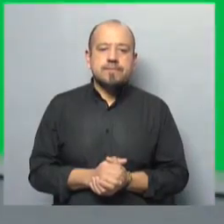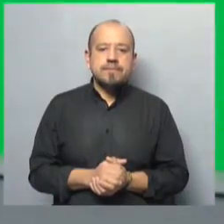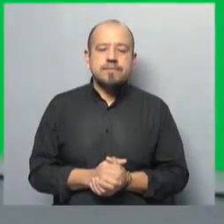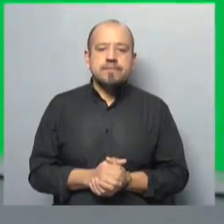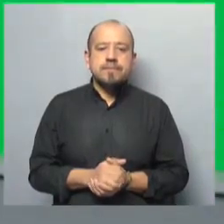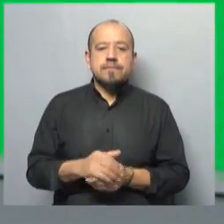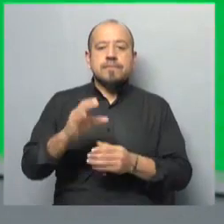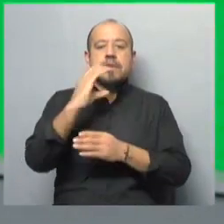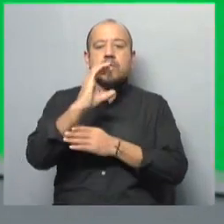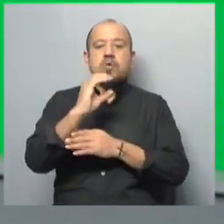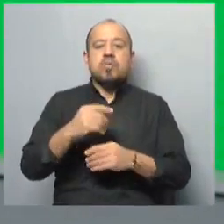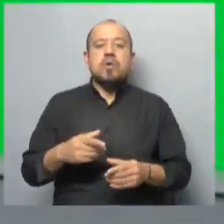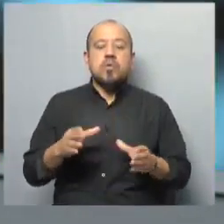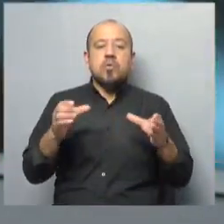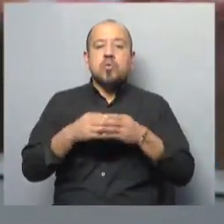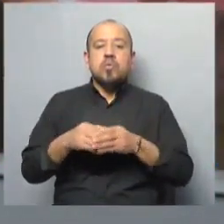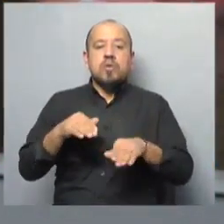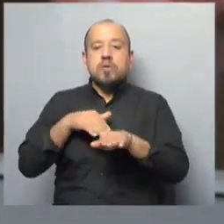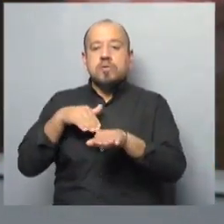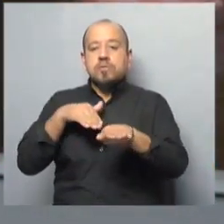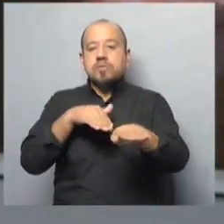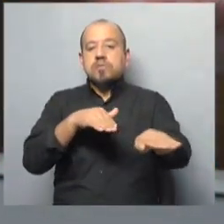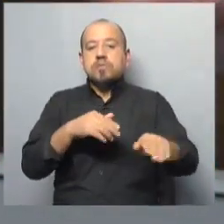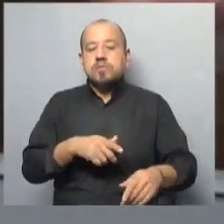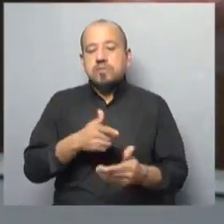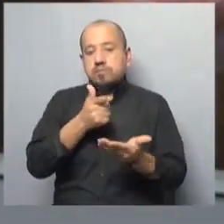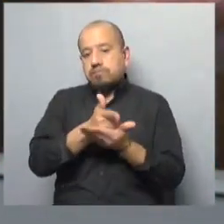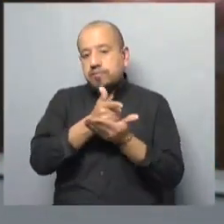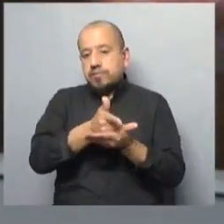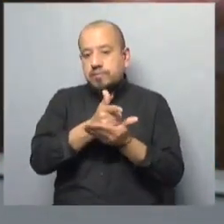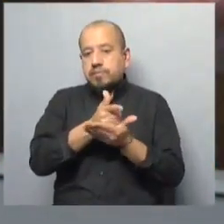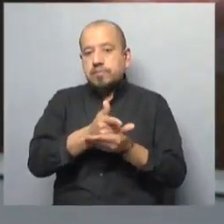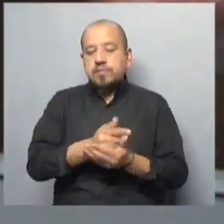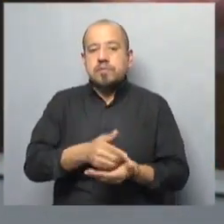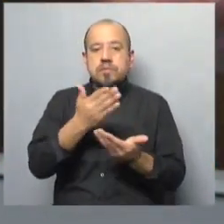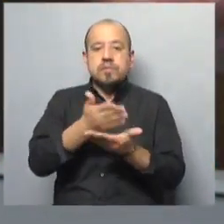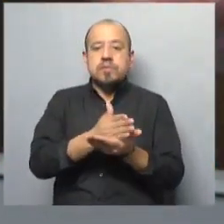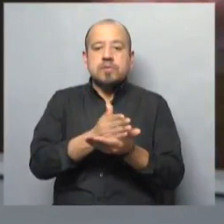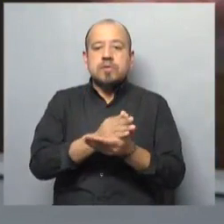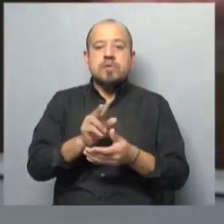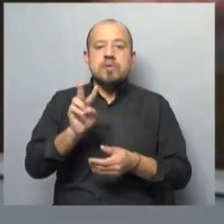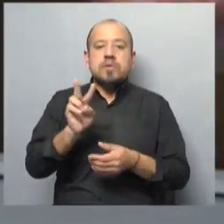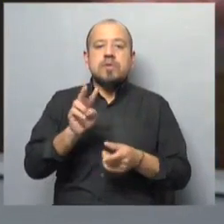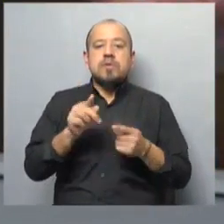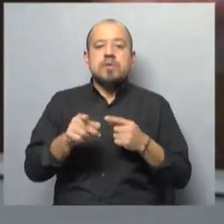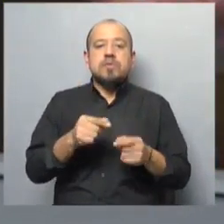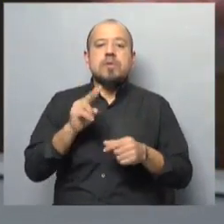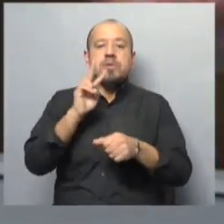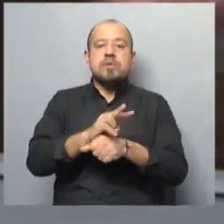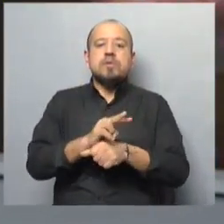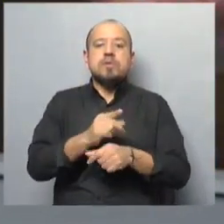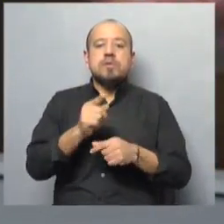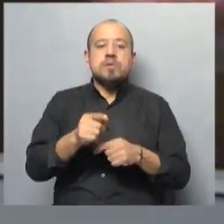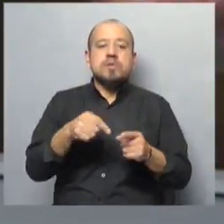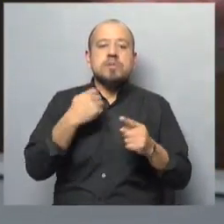En Colombia, una delegación presidencial fue atacada mientras se dirigía a una zona fronteriza con Venezuela, previo a la visita programada